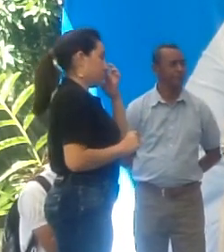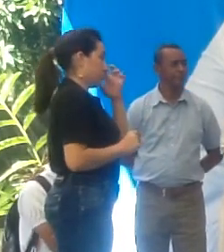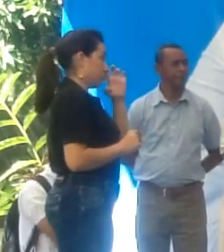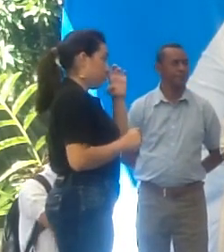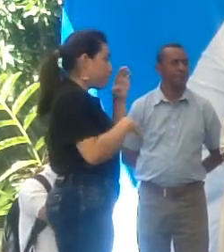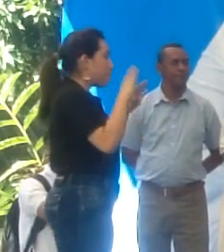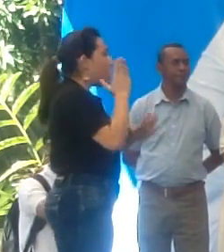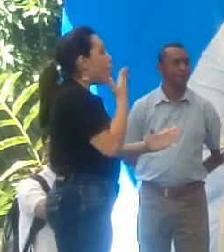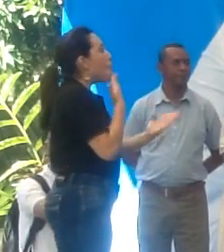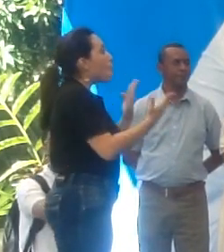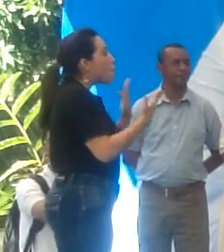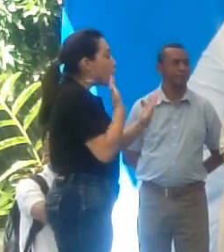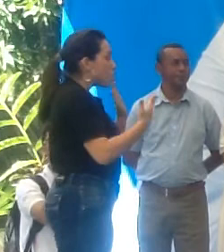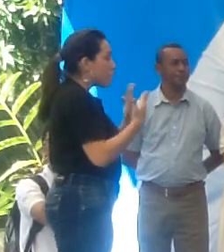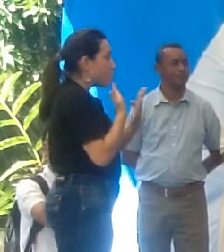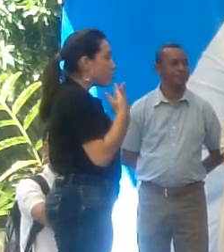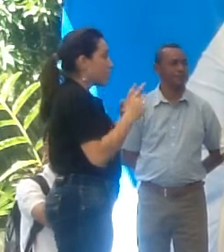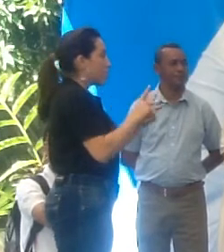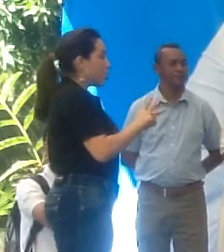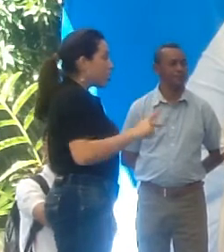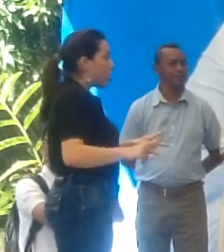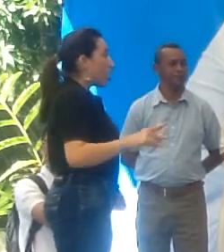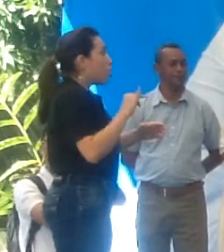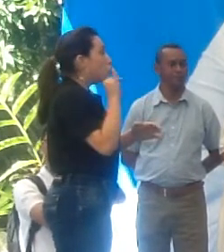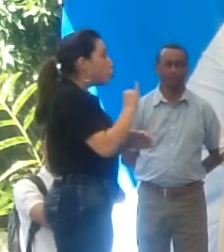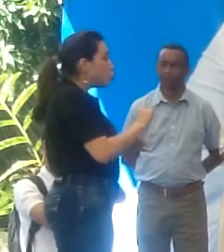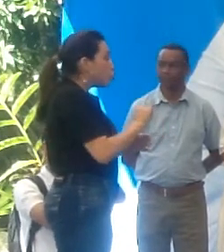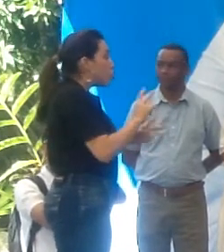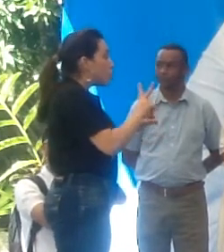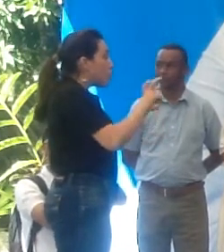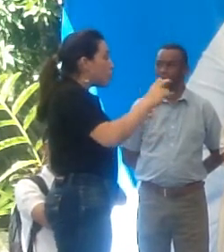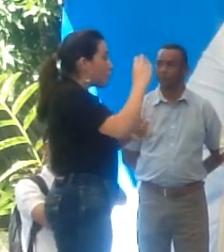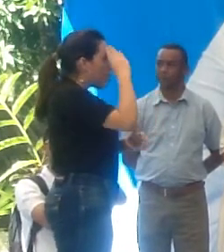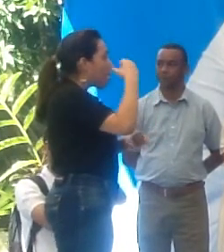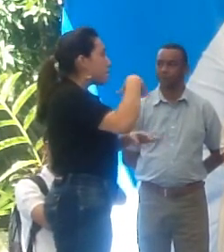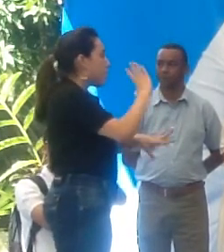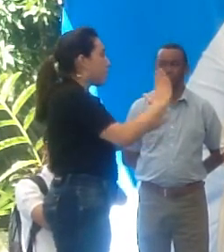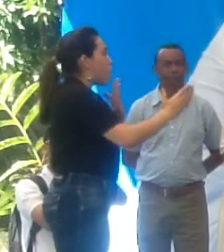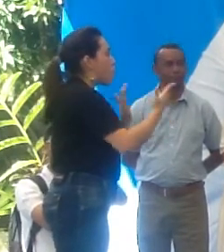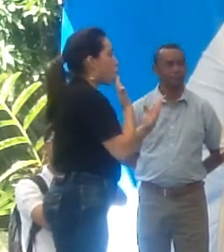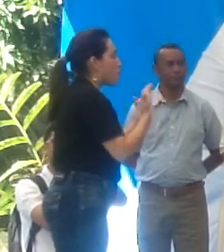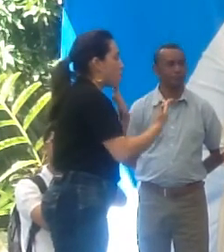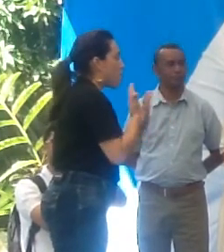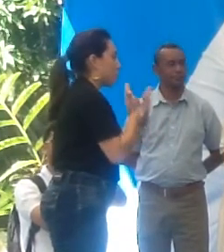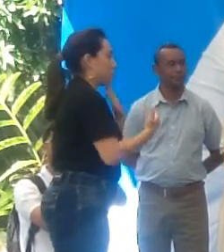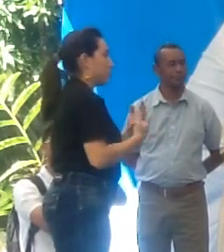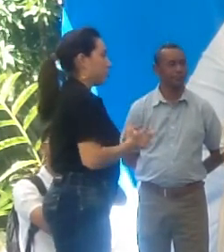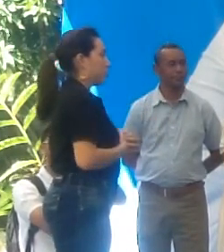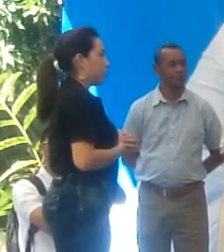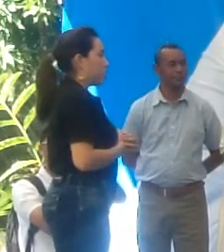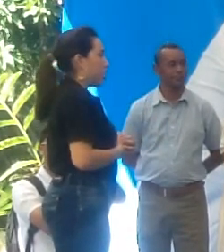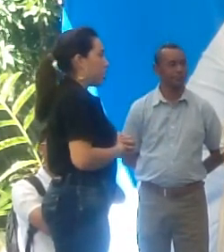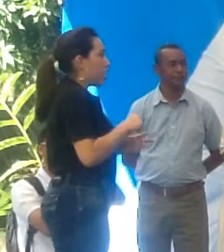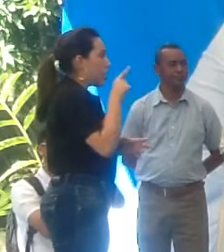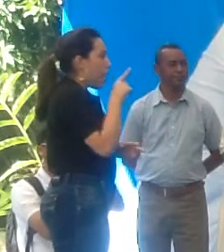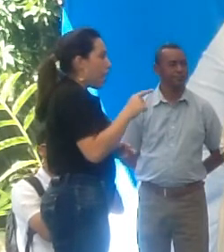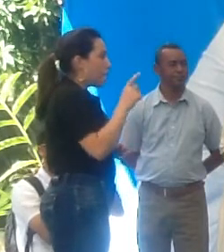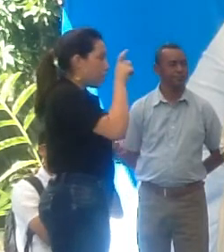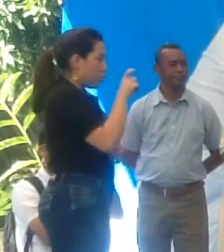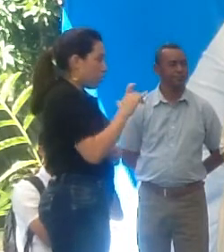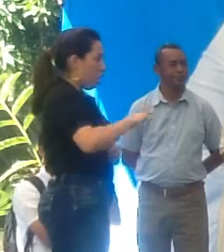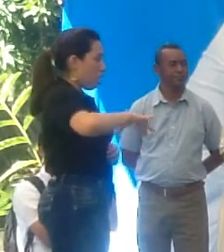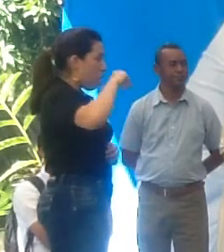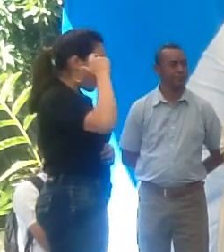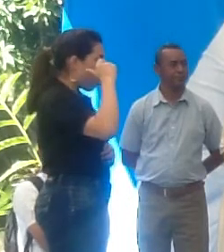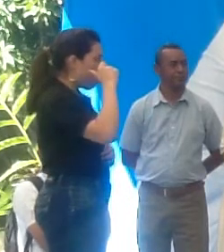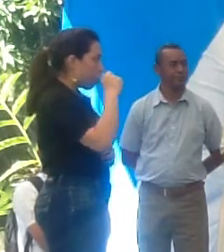confianza de los ciudadanos hacia las instituciones públicas y que el bandido sienta temor de